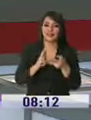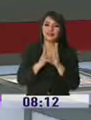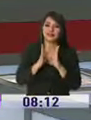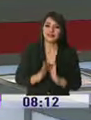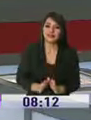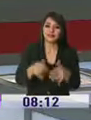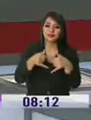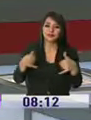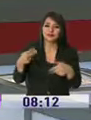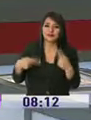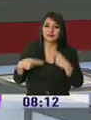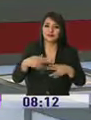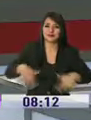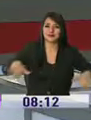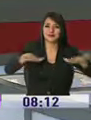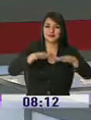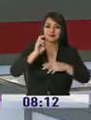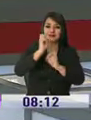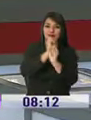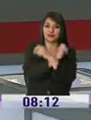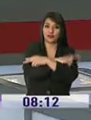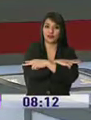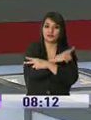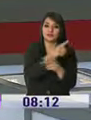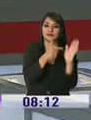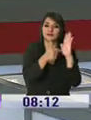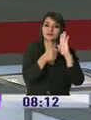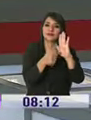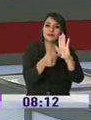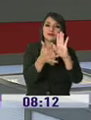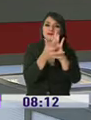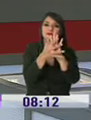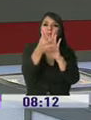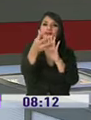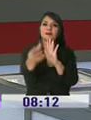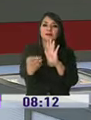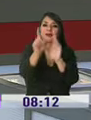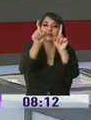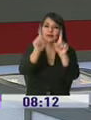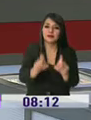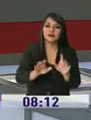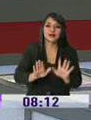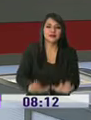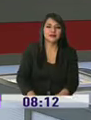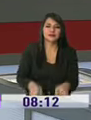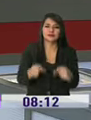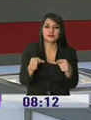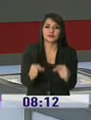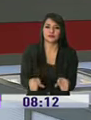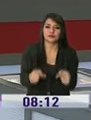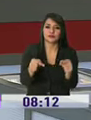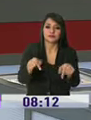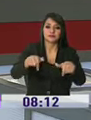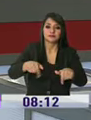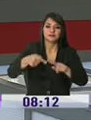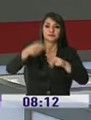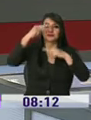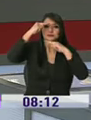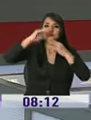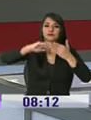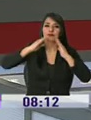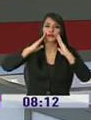de este sector que es realmente hermosísimo es lo que siempre debemos nosotros hacer y eso que desde acá desde este el primer noticiero de la comunidad